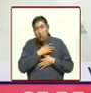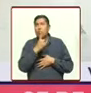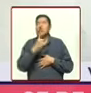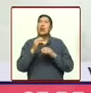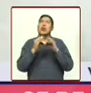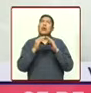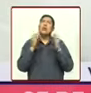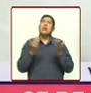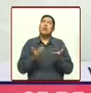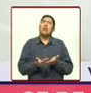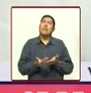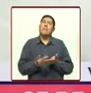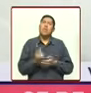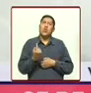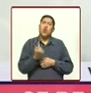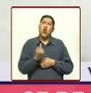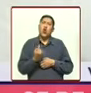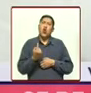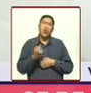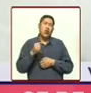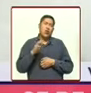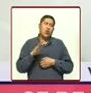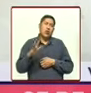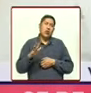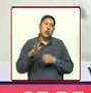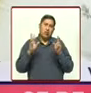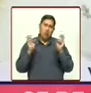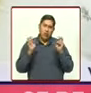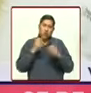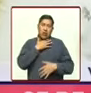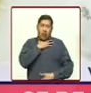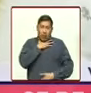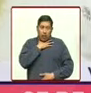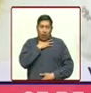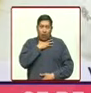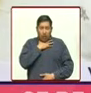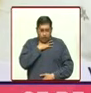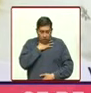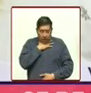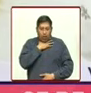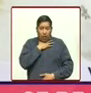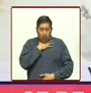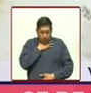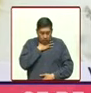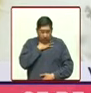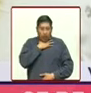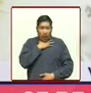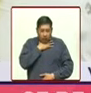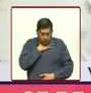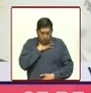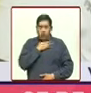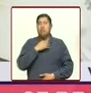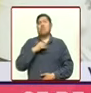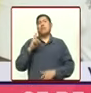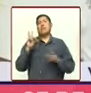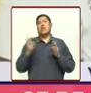educativa aislada porque está con más de 45 casos de infecciones de respiratorias por el